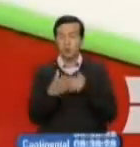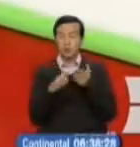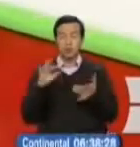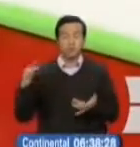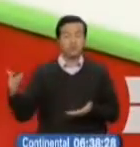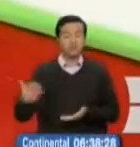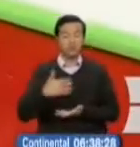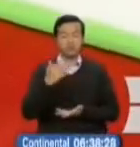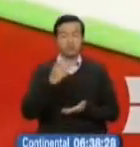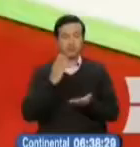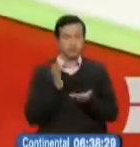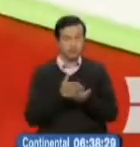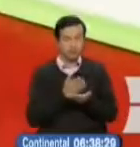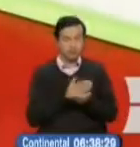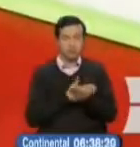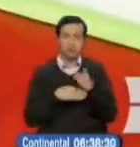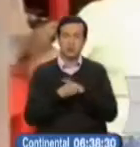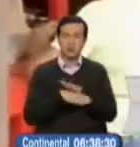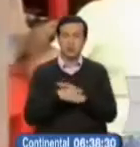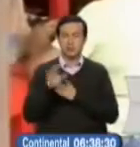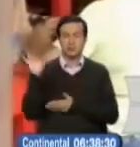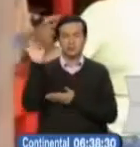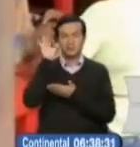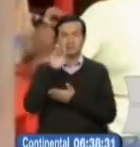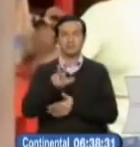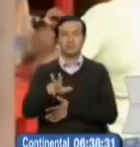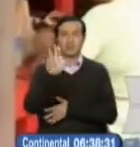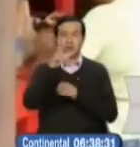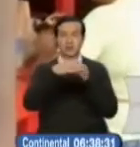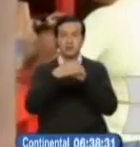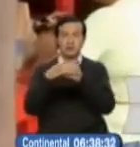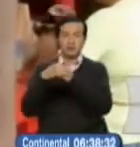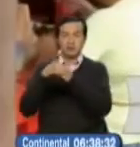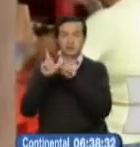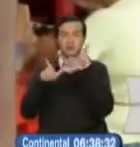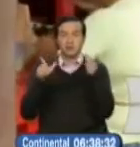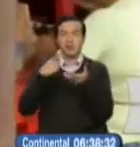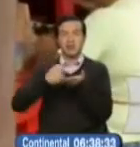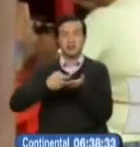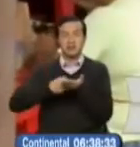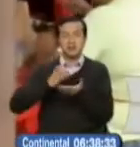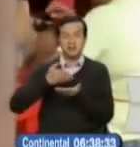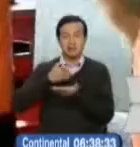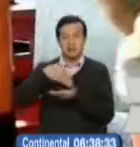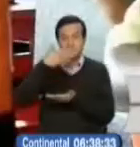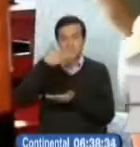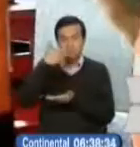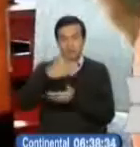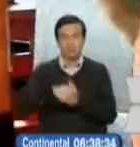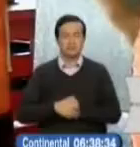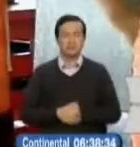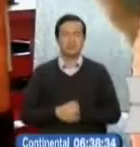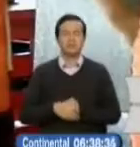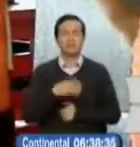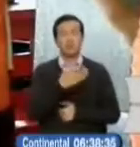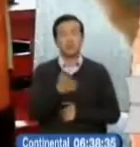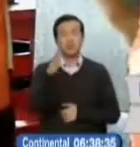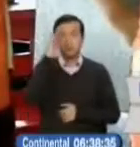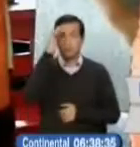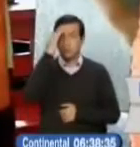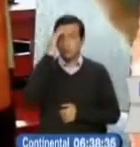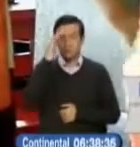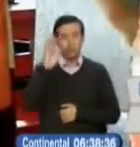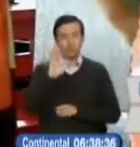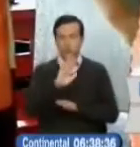lo resalta Pablo Márquez, representante de una de las tres asociaciones de cevicheros que laboran en Atacames. Que no se preocupen,